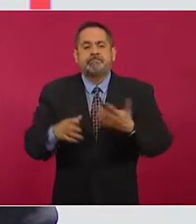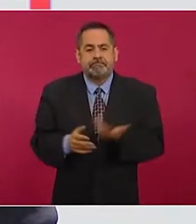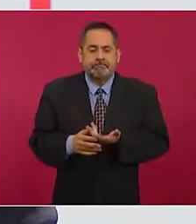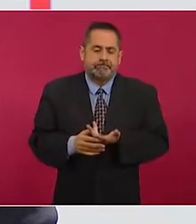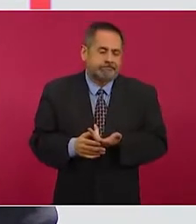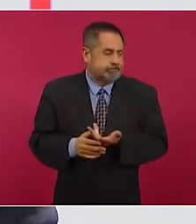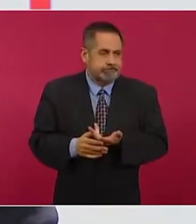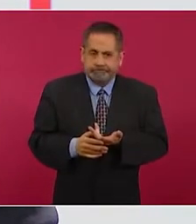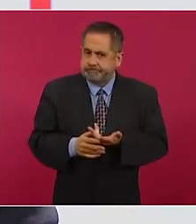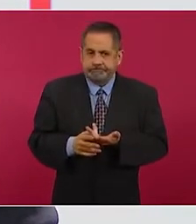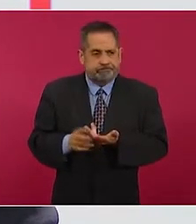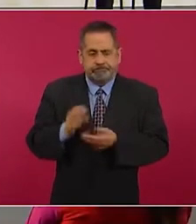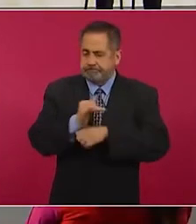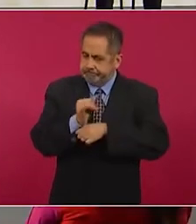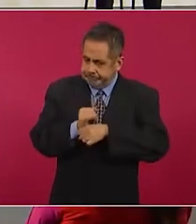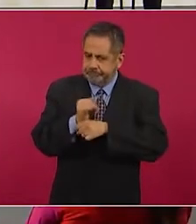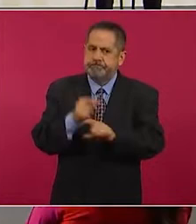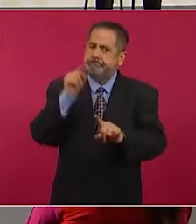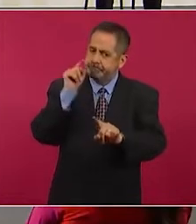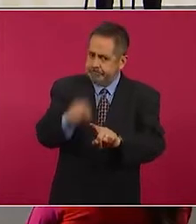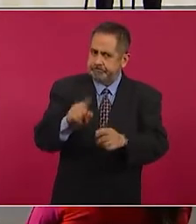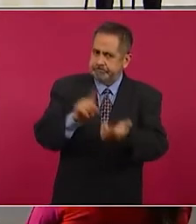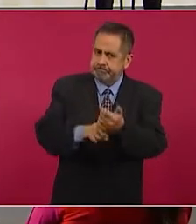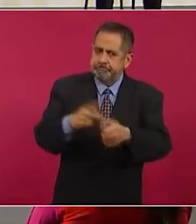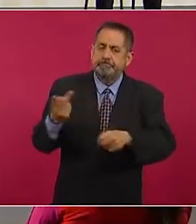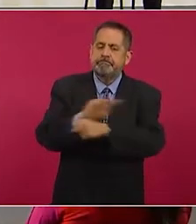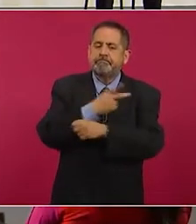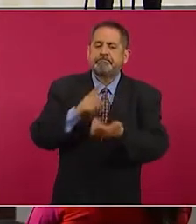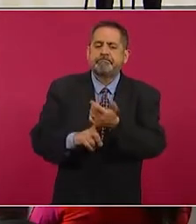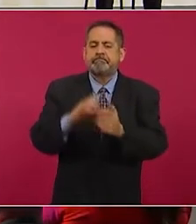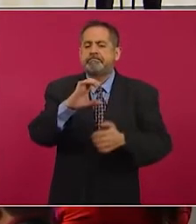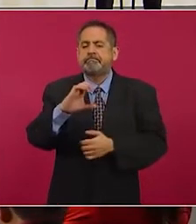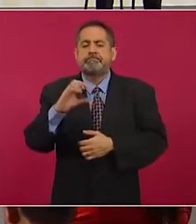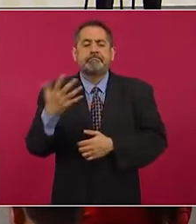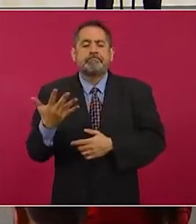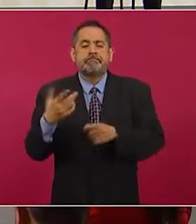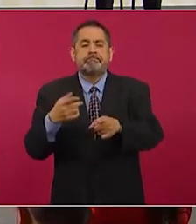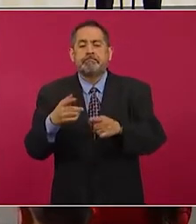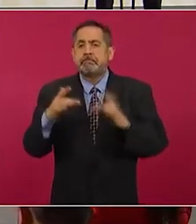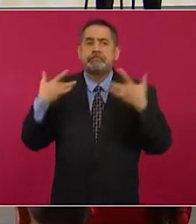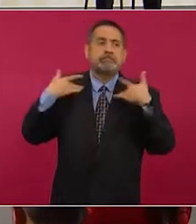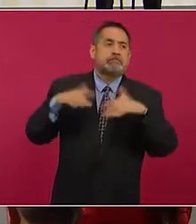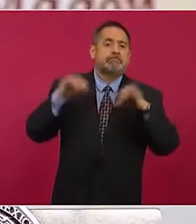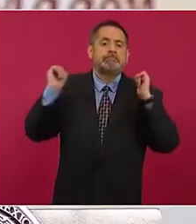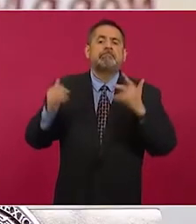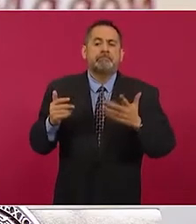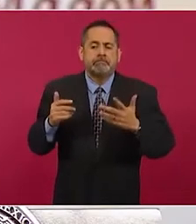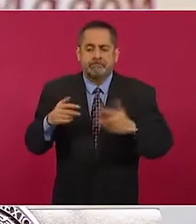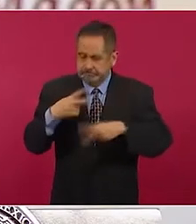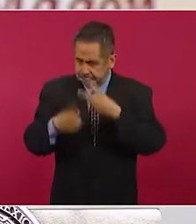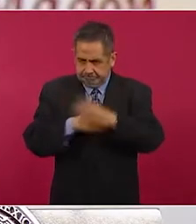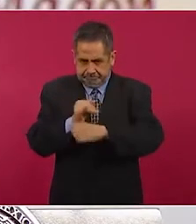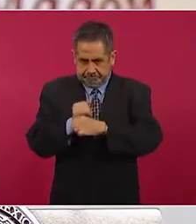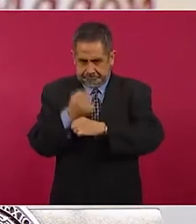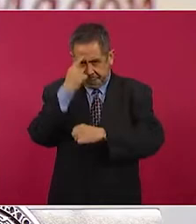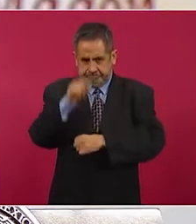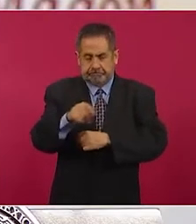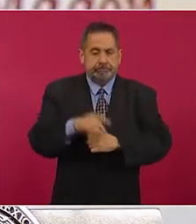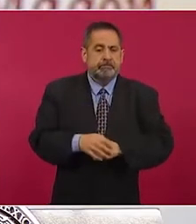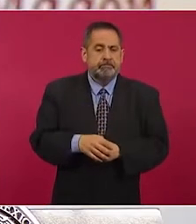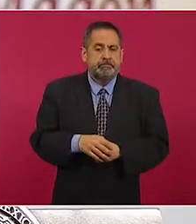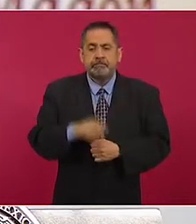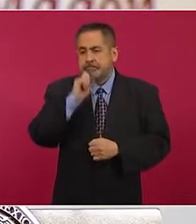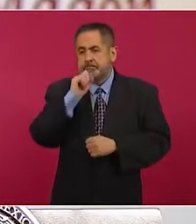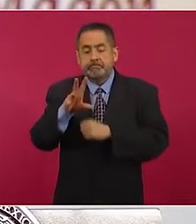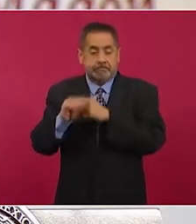una carpeta de investigación para perseguir esta probable omisión. También se ha reforzado el estado